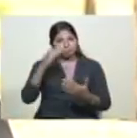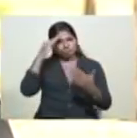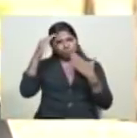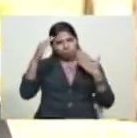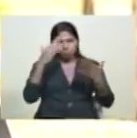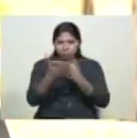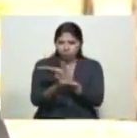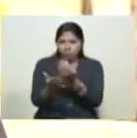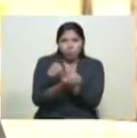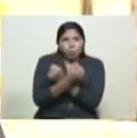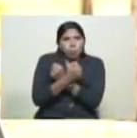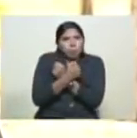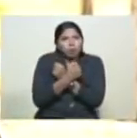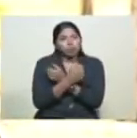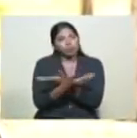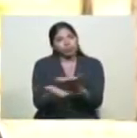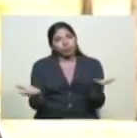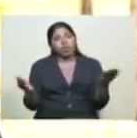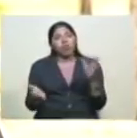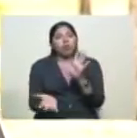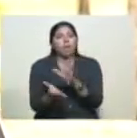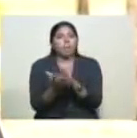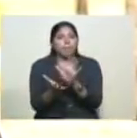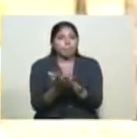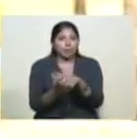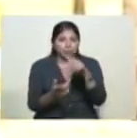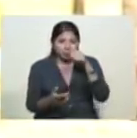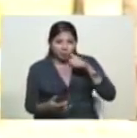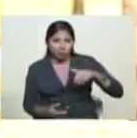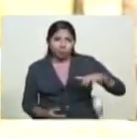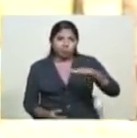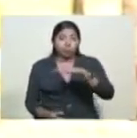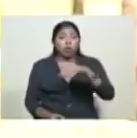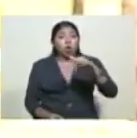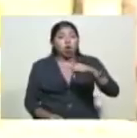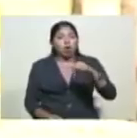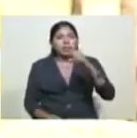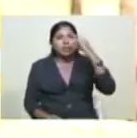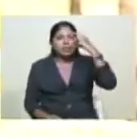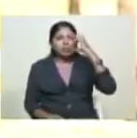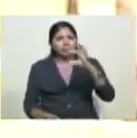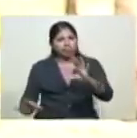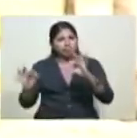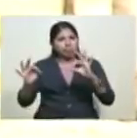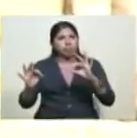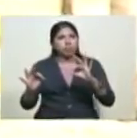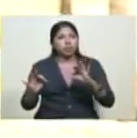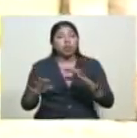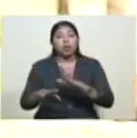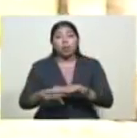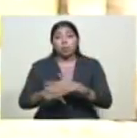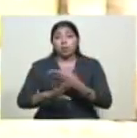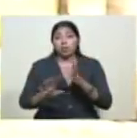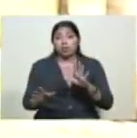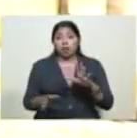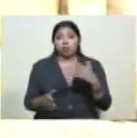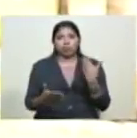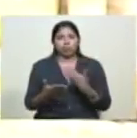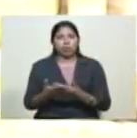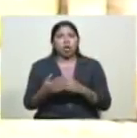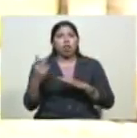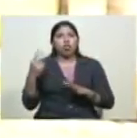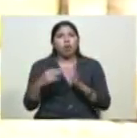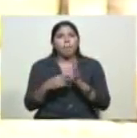pueblo de Nueva Esparta. Hoy es un hito histórico. Nosotros hemos entregado ya más de 2 millones de viviendas, como usted lo ha